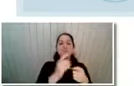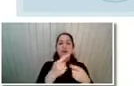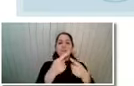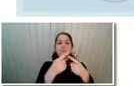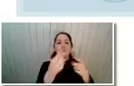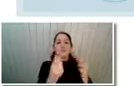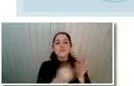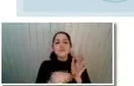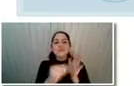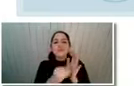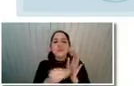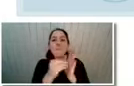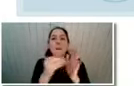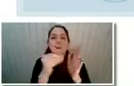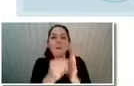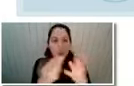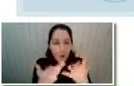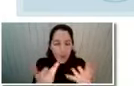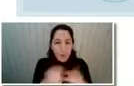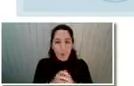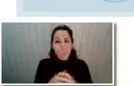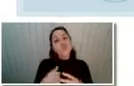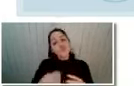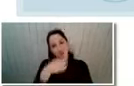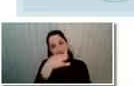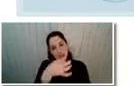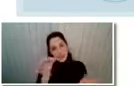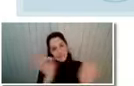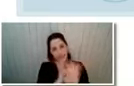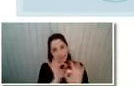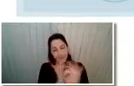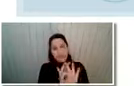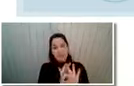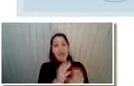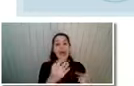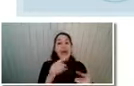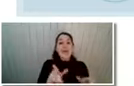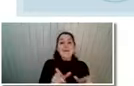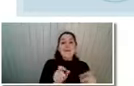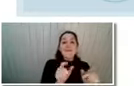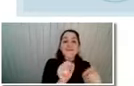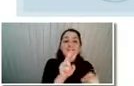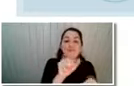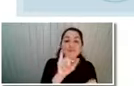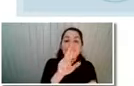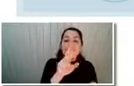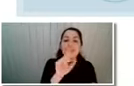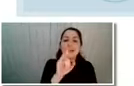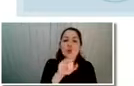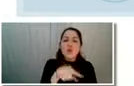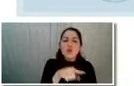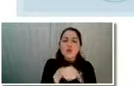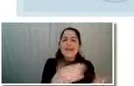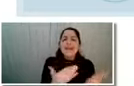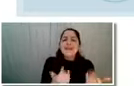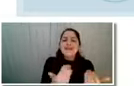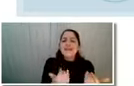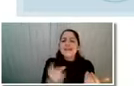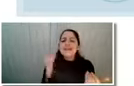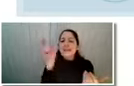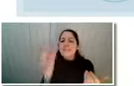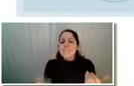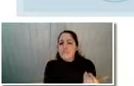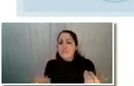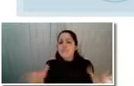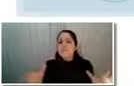necesita al huésped para duplicarse, para multiplicarse en realidad. Este virus lo que hace es que una de sus